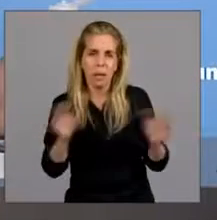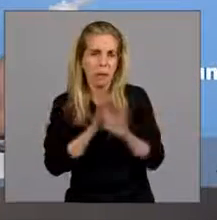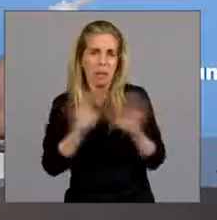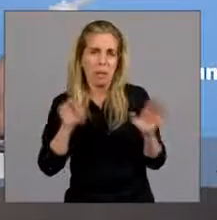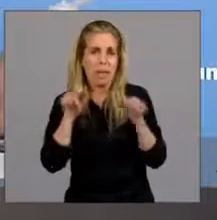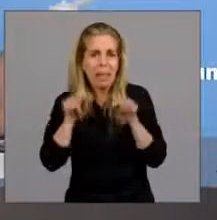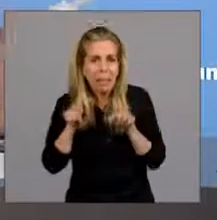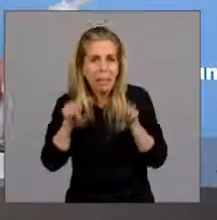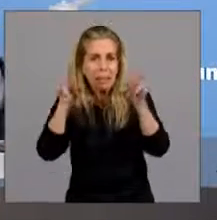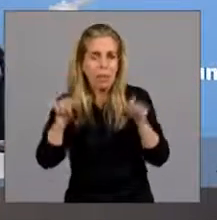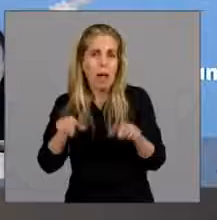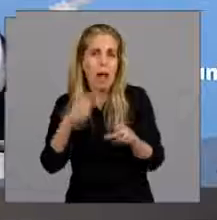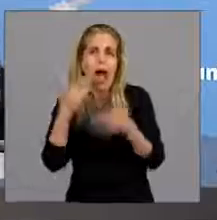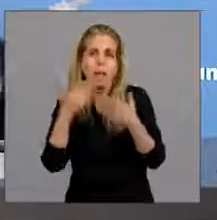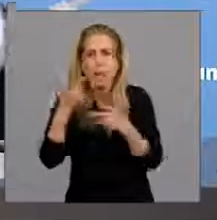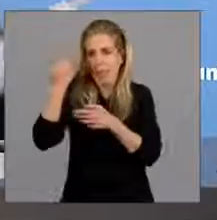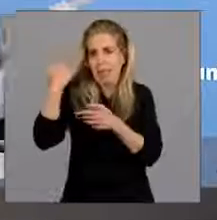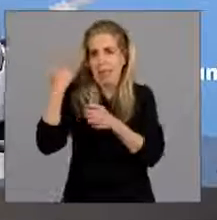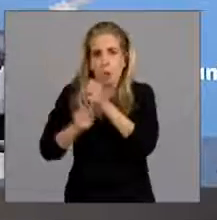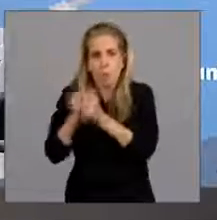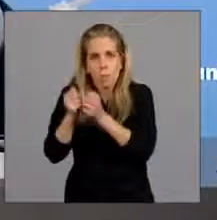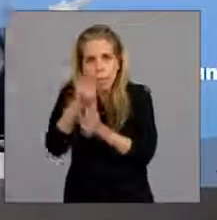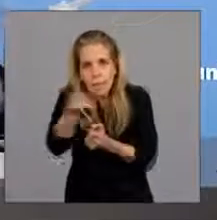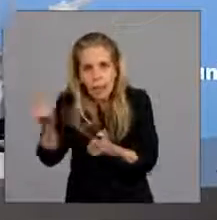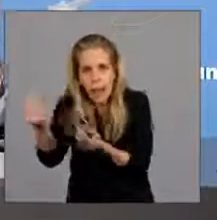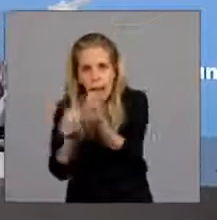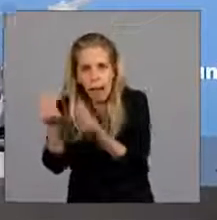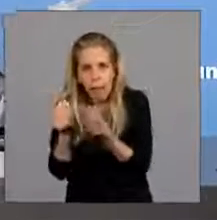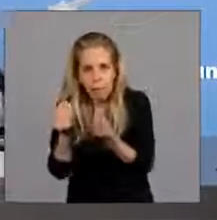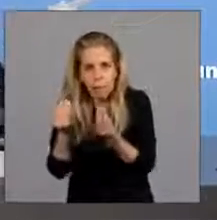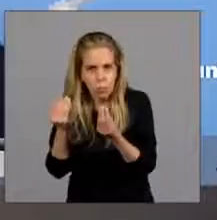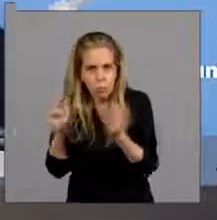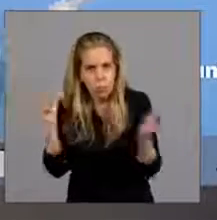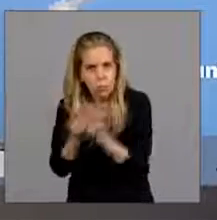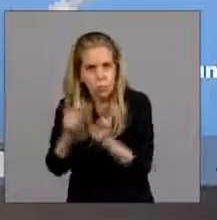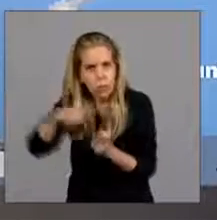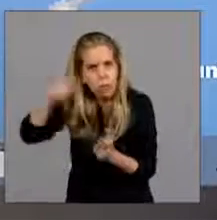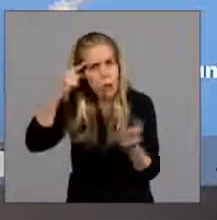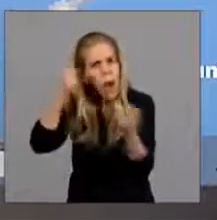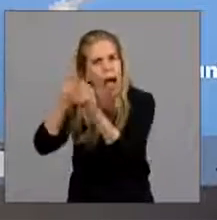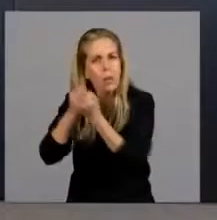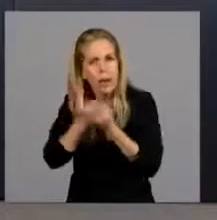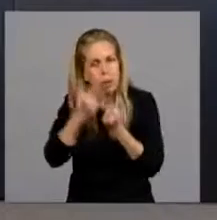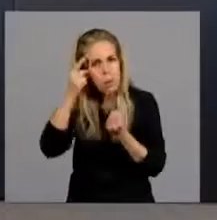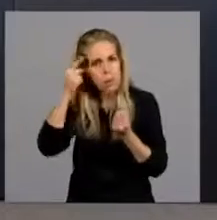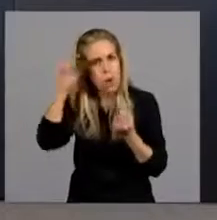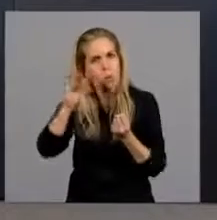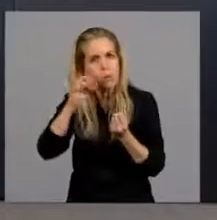ayer con los empresarios y con alegría vi que tienen una mirada muy parecida a la mía.